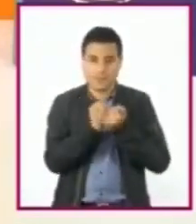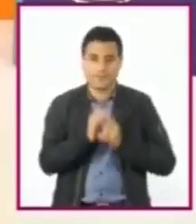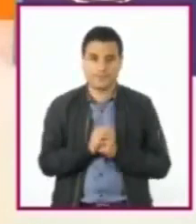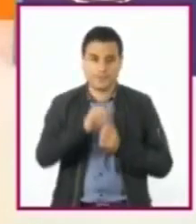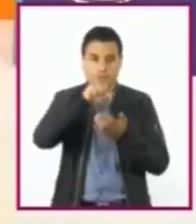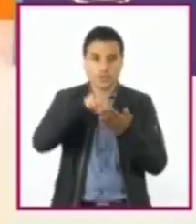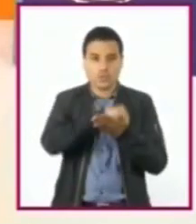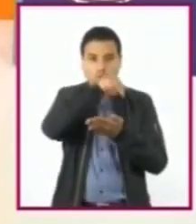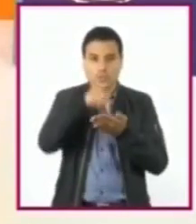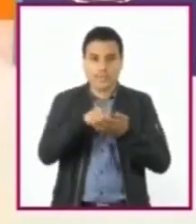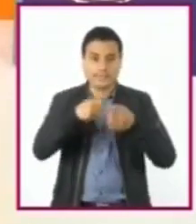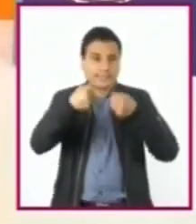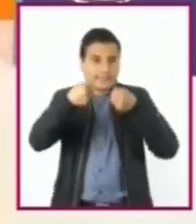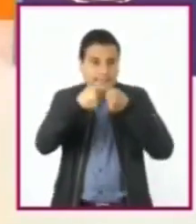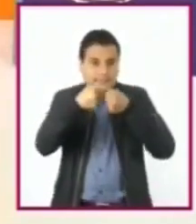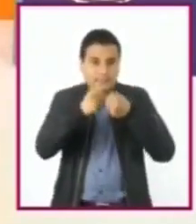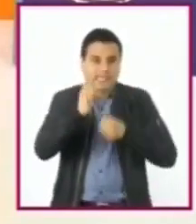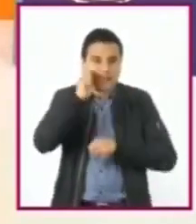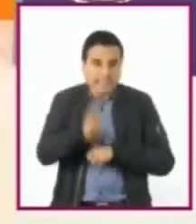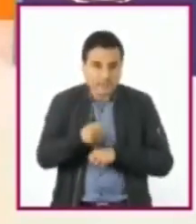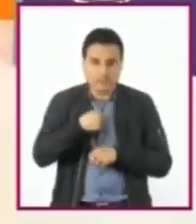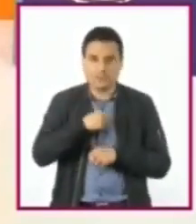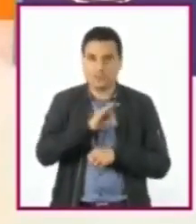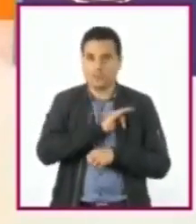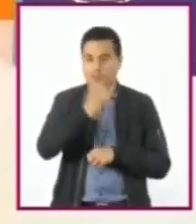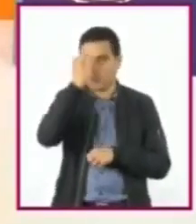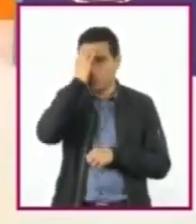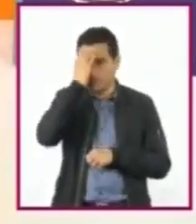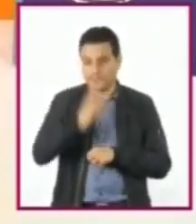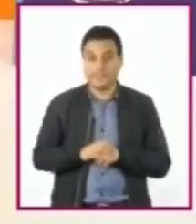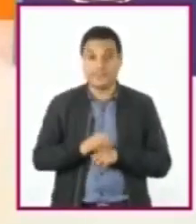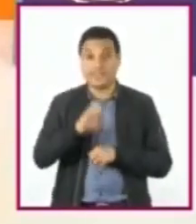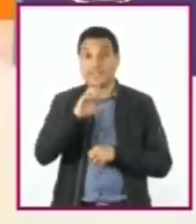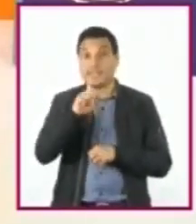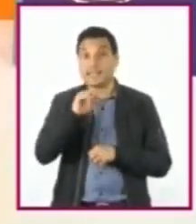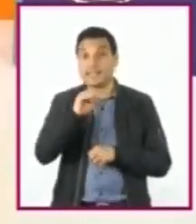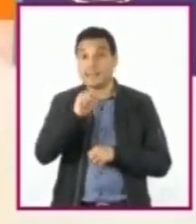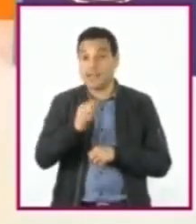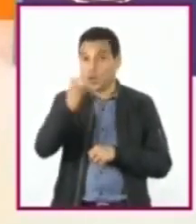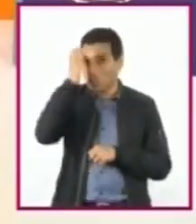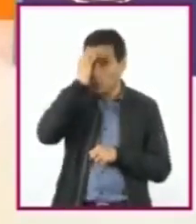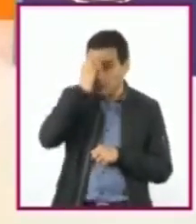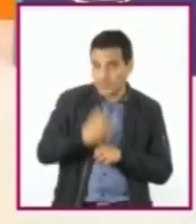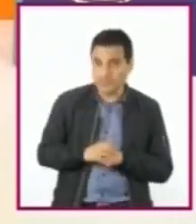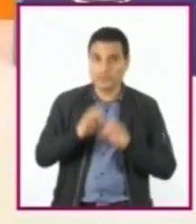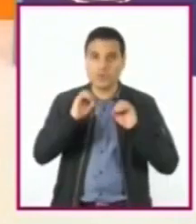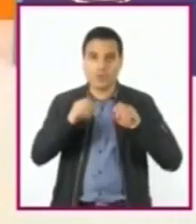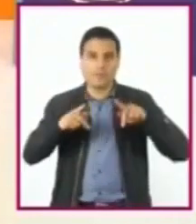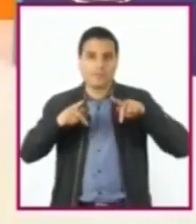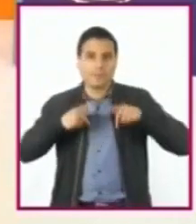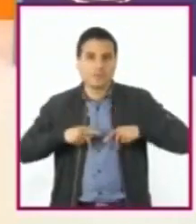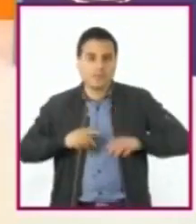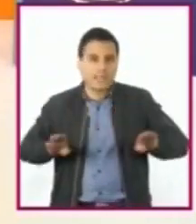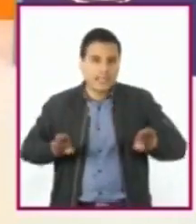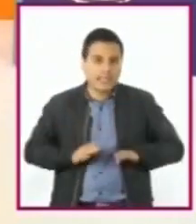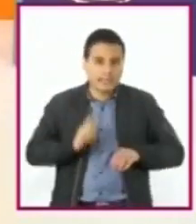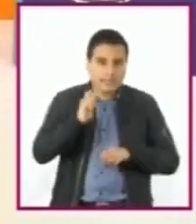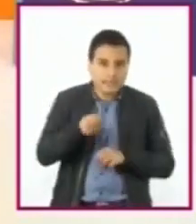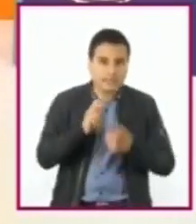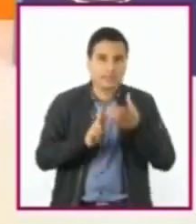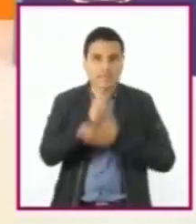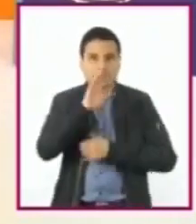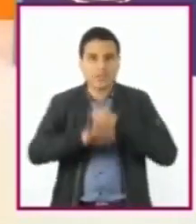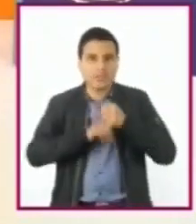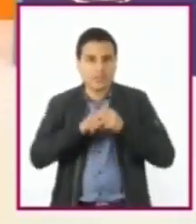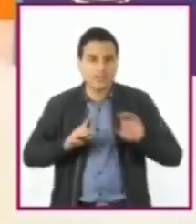y estructurales de un territorio, predecir el clima, observar el comportamiento de la vegetación y la